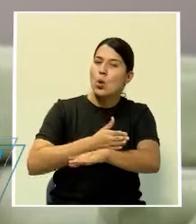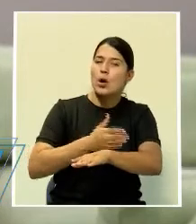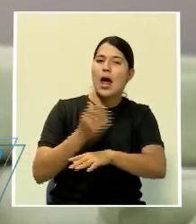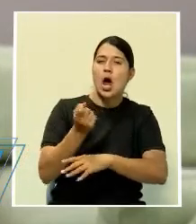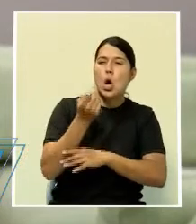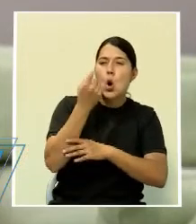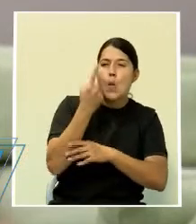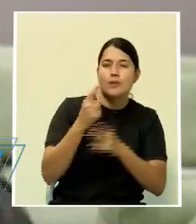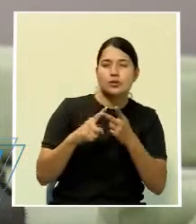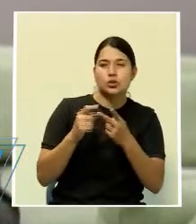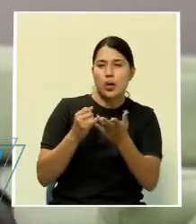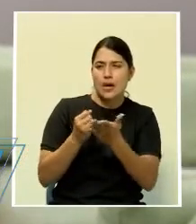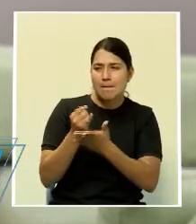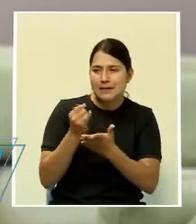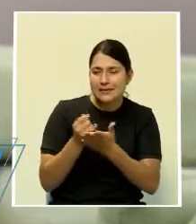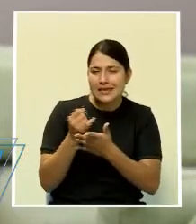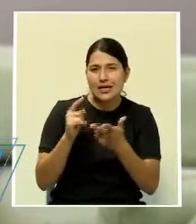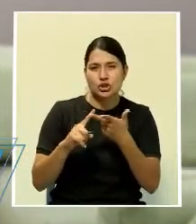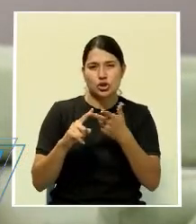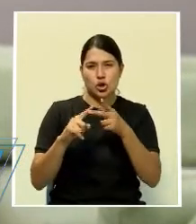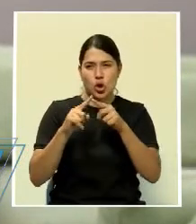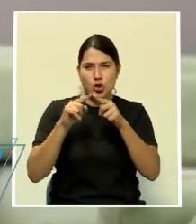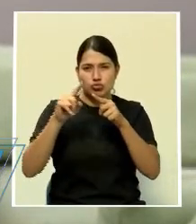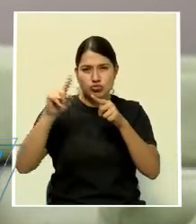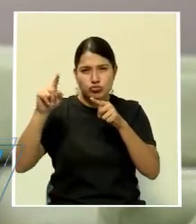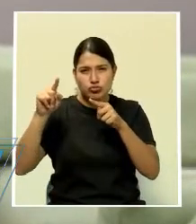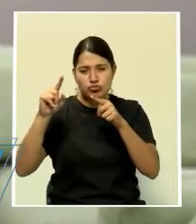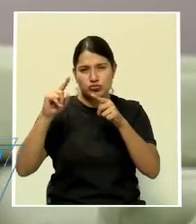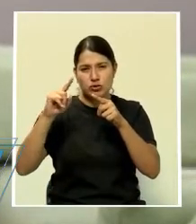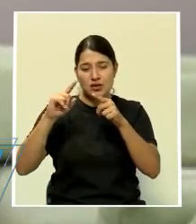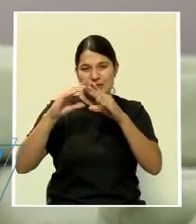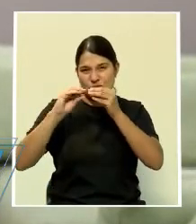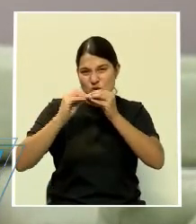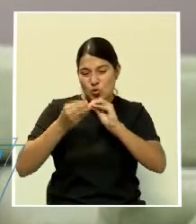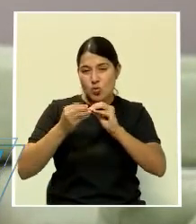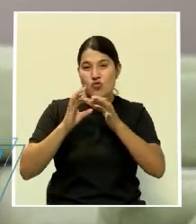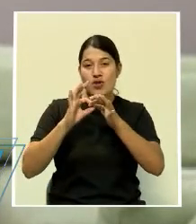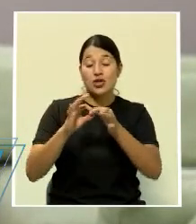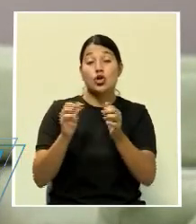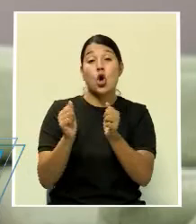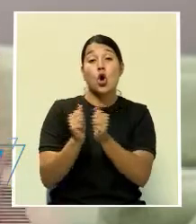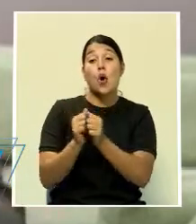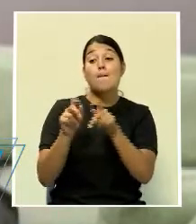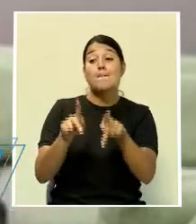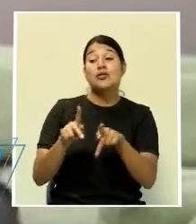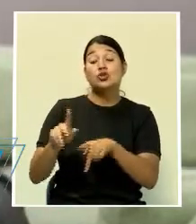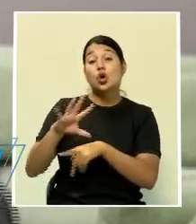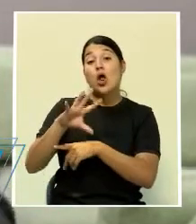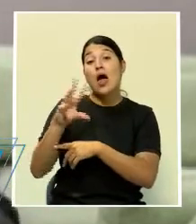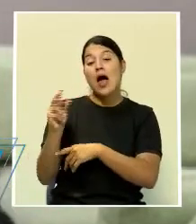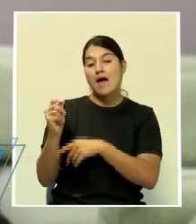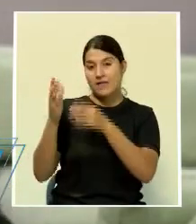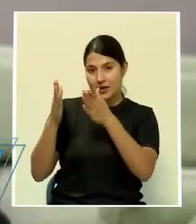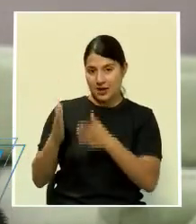comprensión, la investigación, la estadística de la afrodescendencia en el contexto nacional, olvidada y